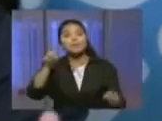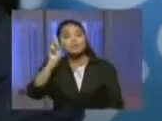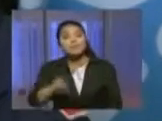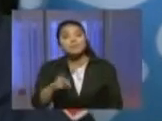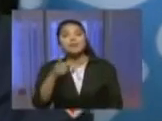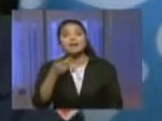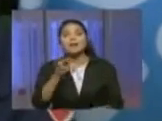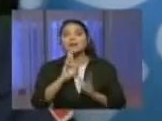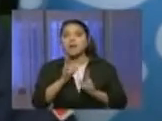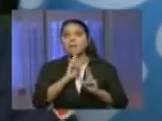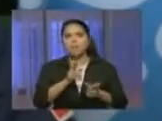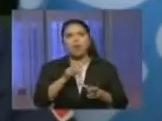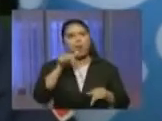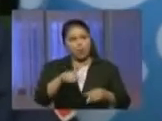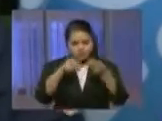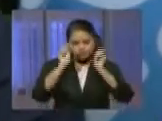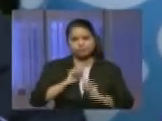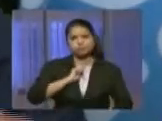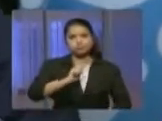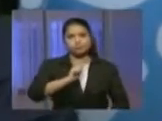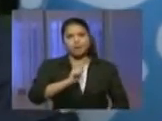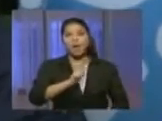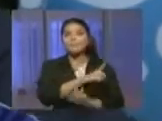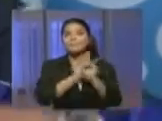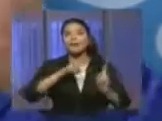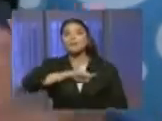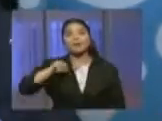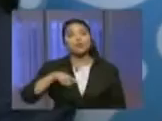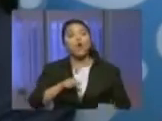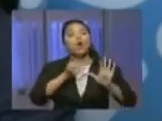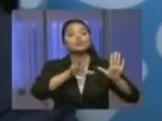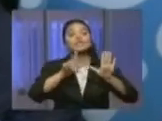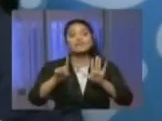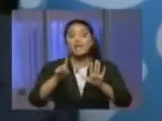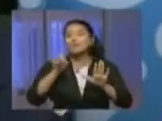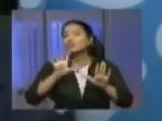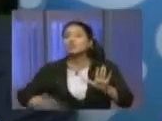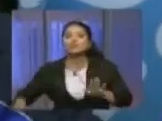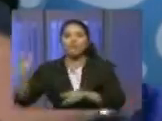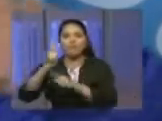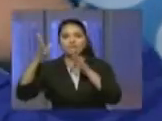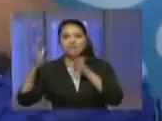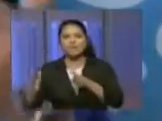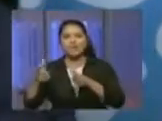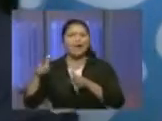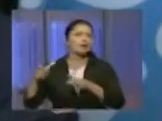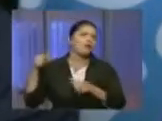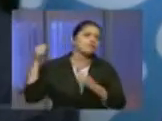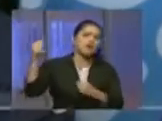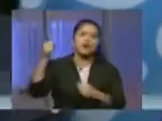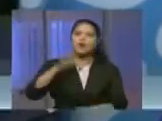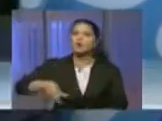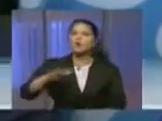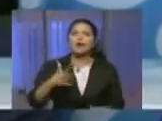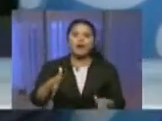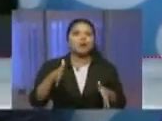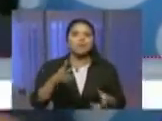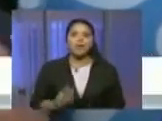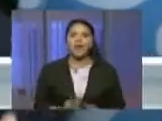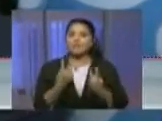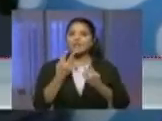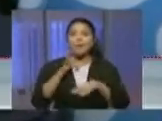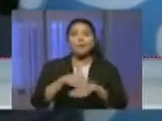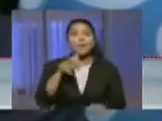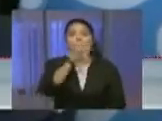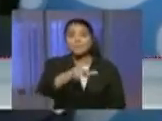de resultados que vamos a obtener porque para nosotros los 86 y todos los que están en Venezuela ya son campeones de la vida porque son seres humanos